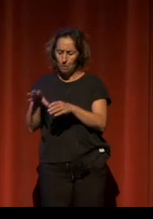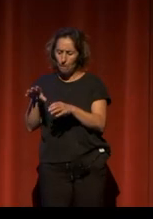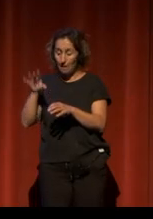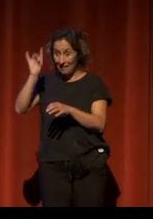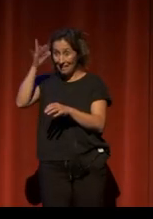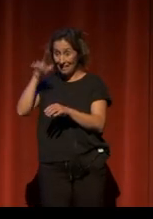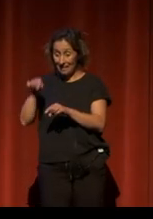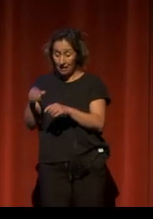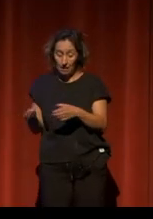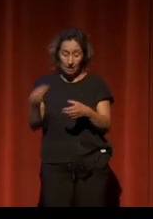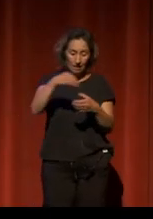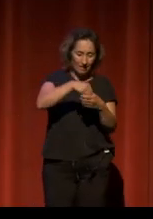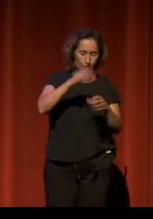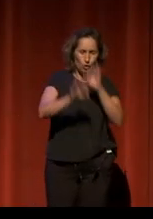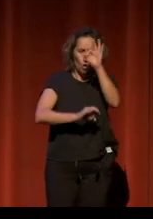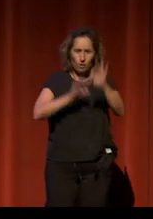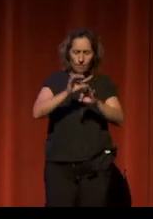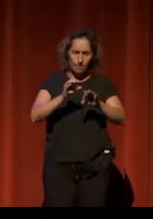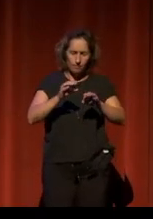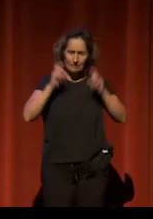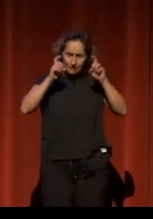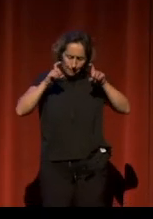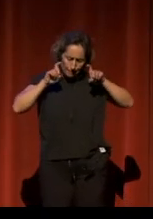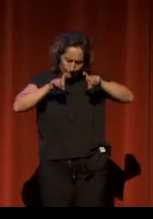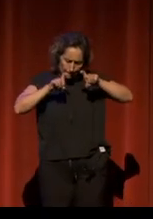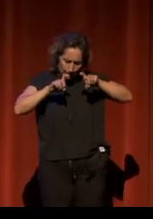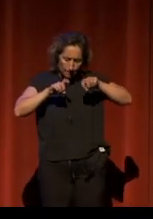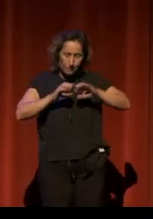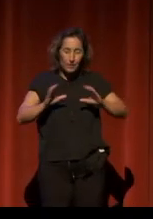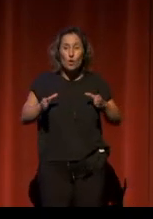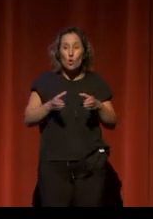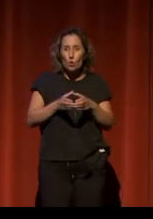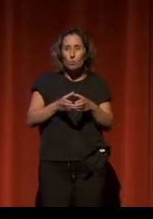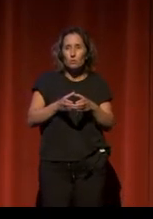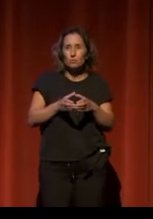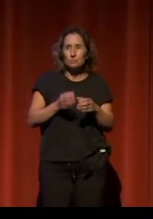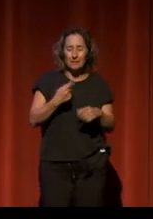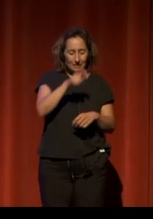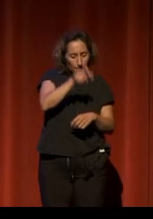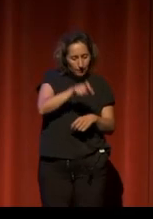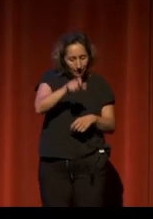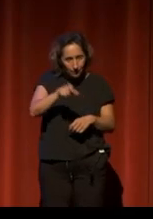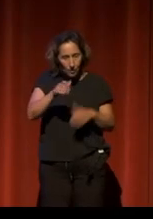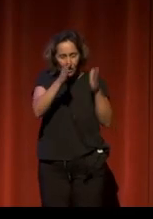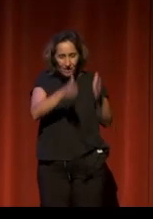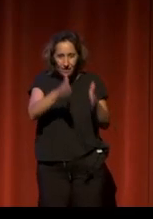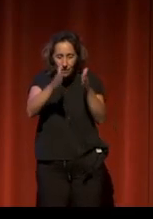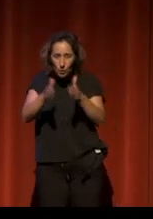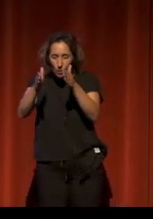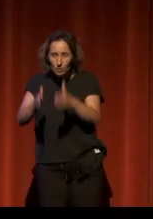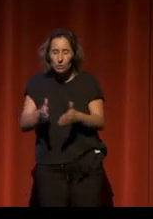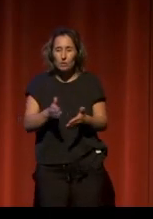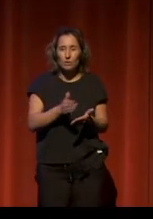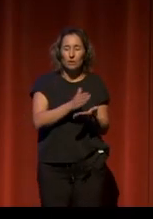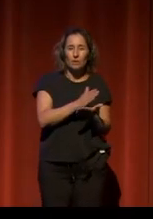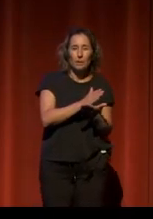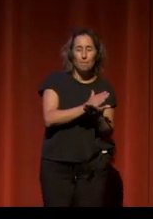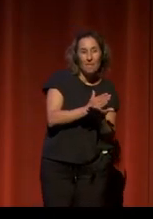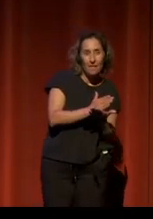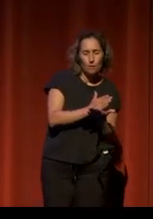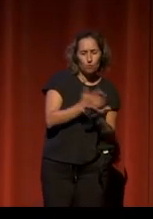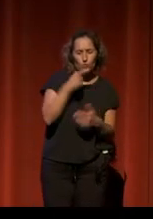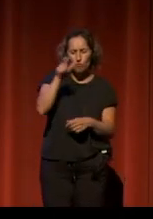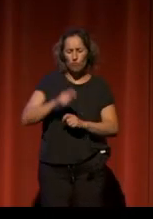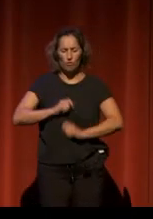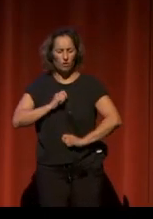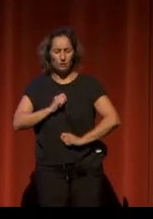eh básicamente pensando en comunidades sino en individuos eh pensando en media y no funcionarios creando